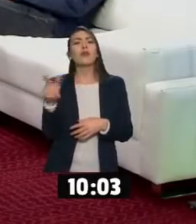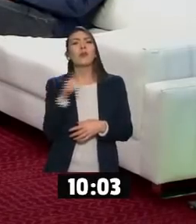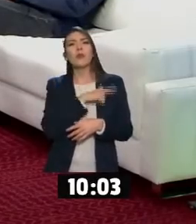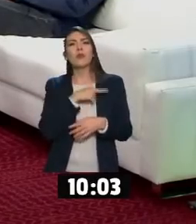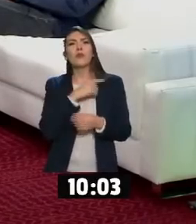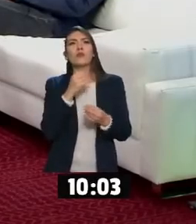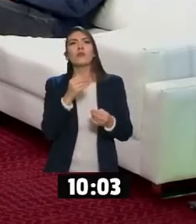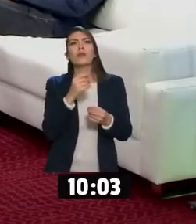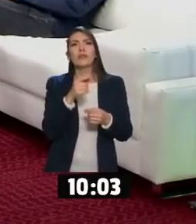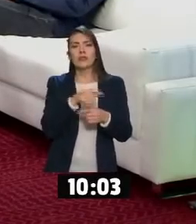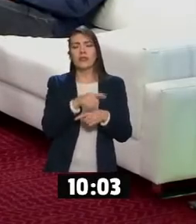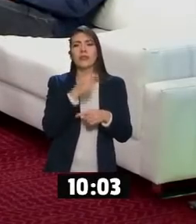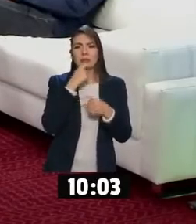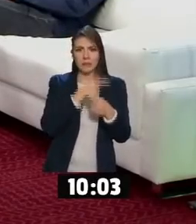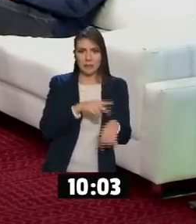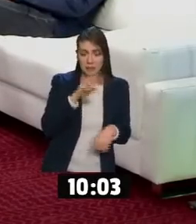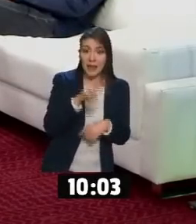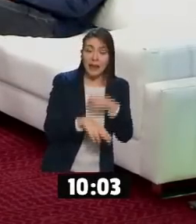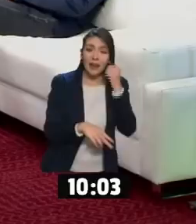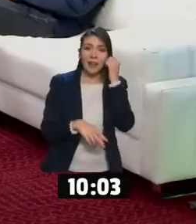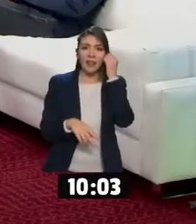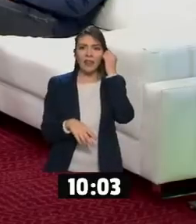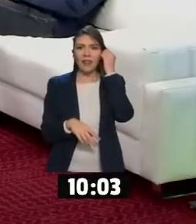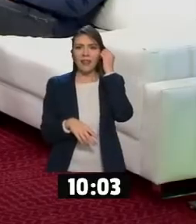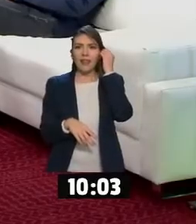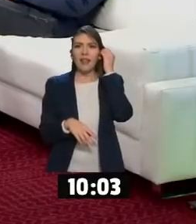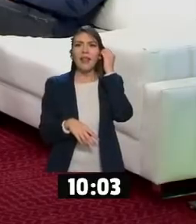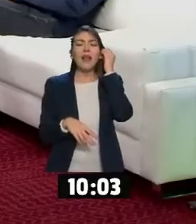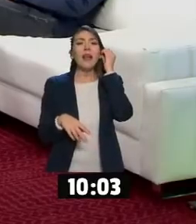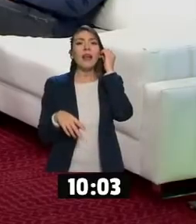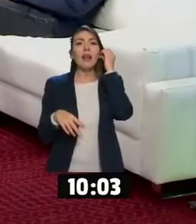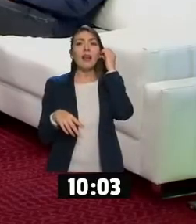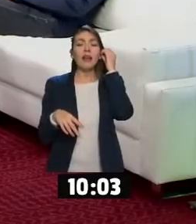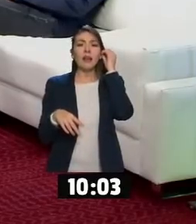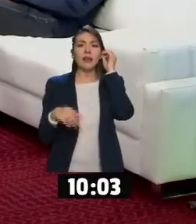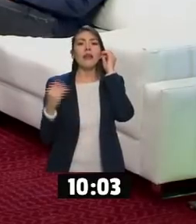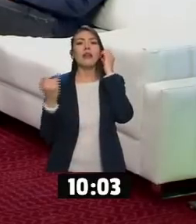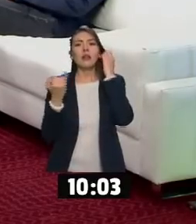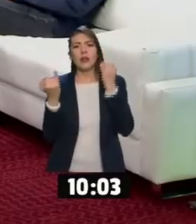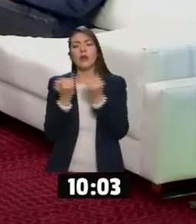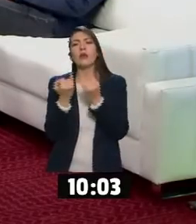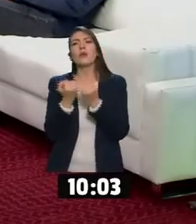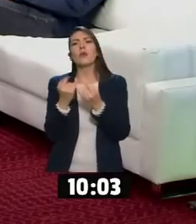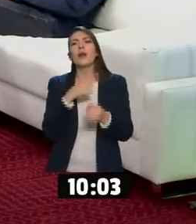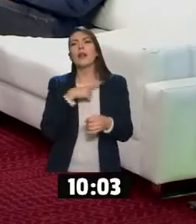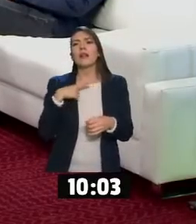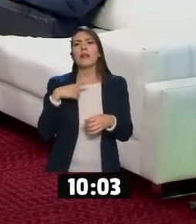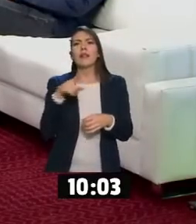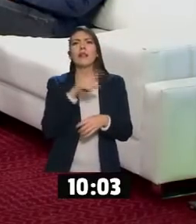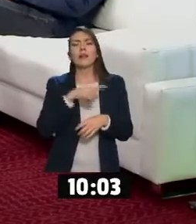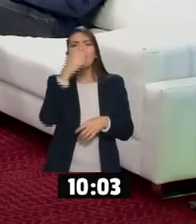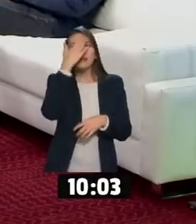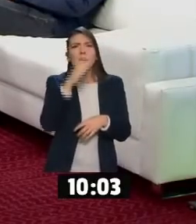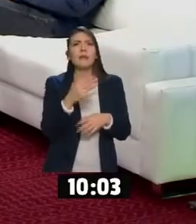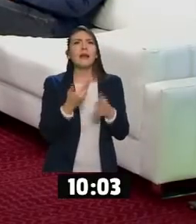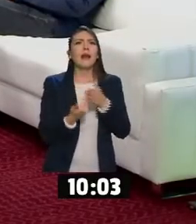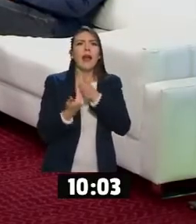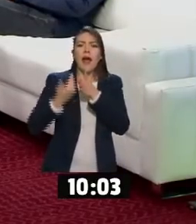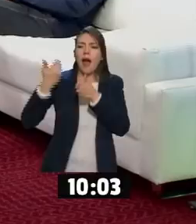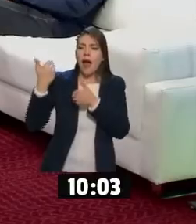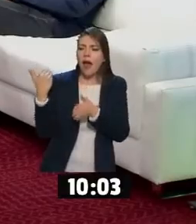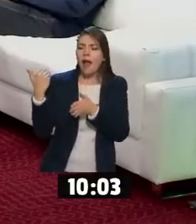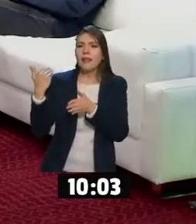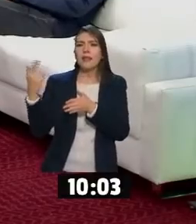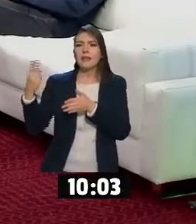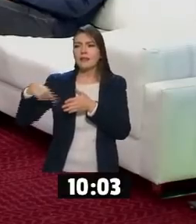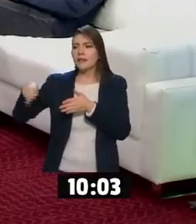dos. Oye, no, pero yo creo que también habría que tomar en cuenta el esfuerzo que le tomó a cada uno llegar a donde llegó. Así es. Porque